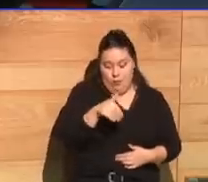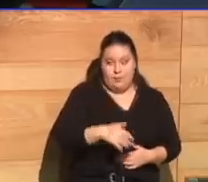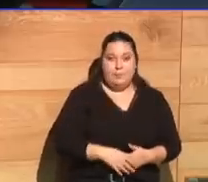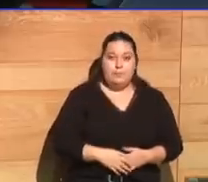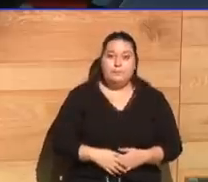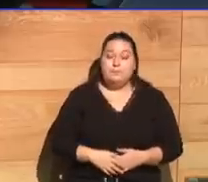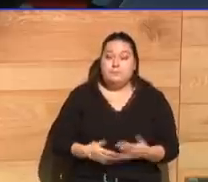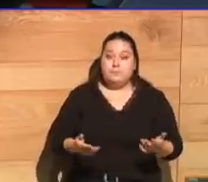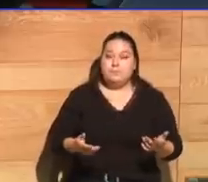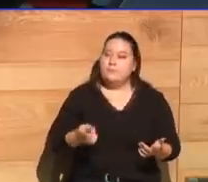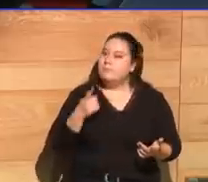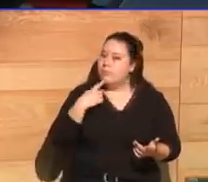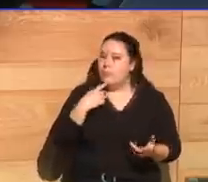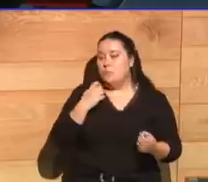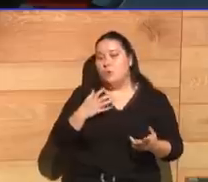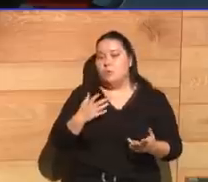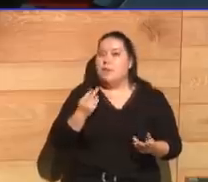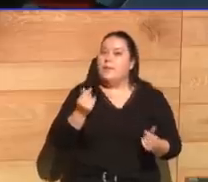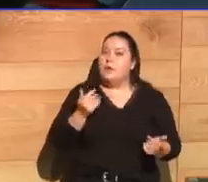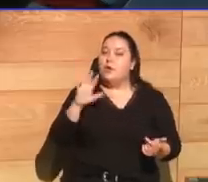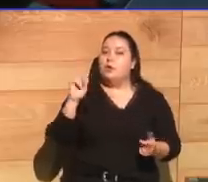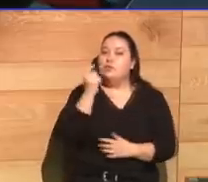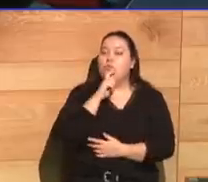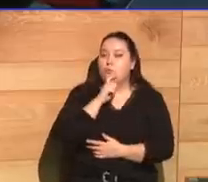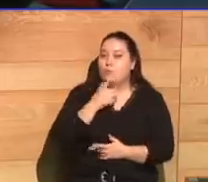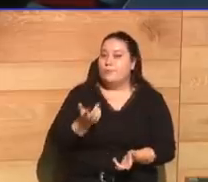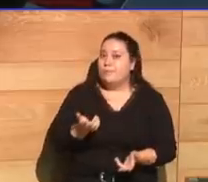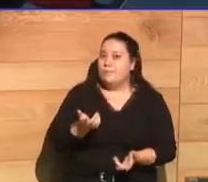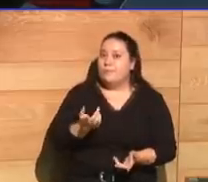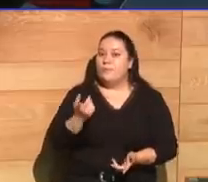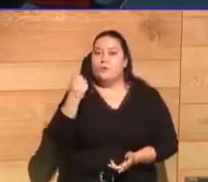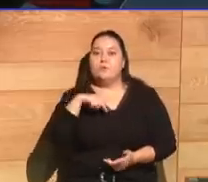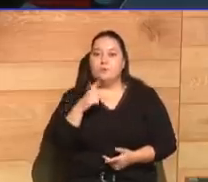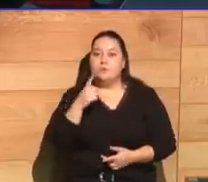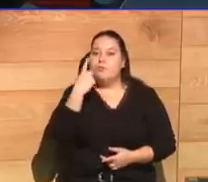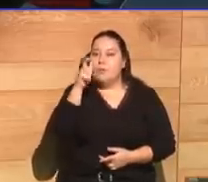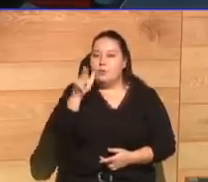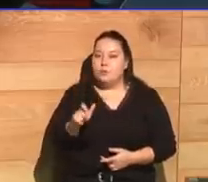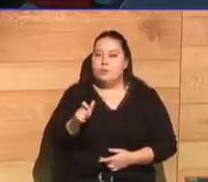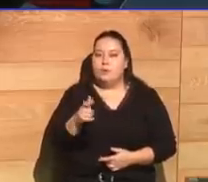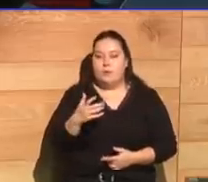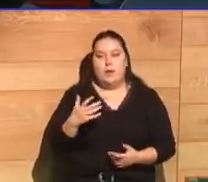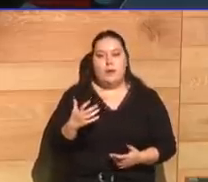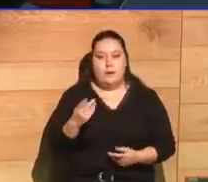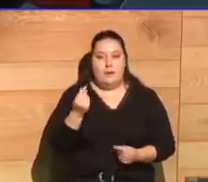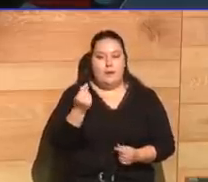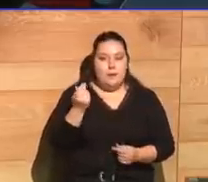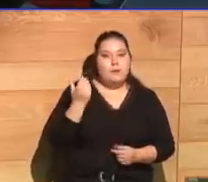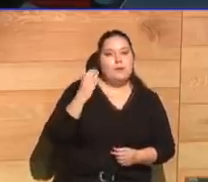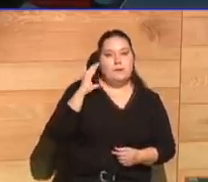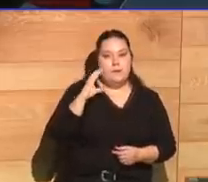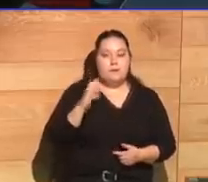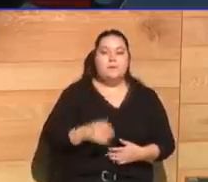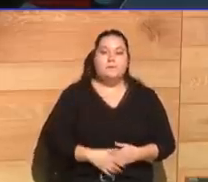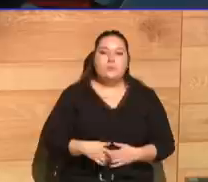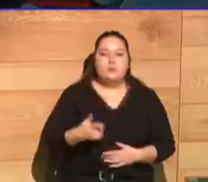Así que ellos dicen, bueno, ¿y de dónde sacamos la pasta? Pues necesitamos sumar a alguien grande al proyecto. Entonces empezaron a buscar por todas partes.